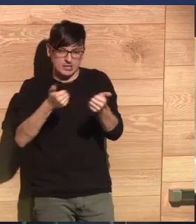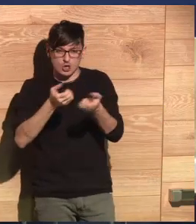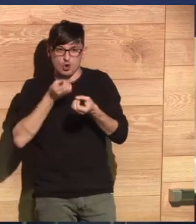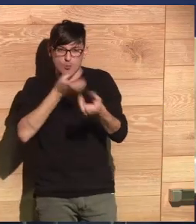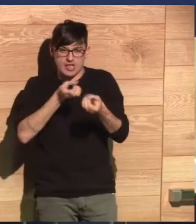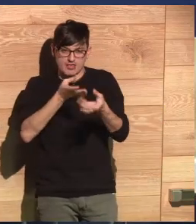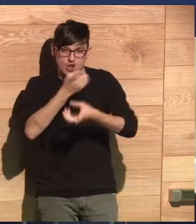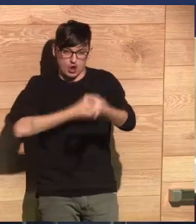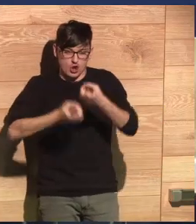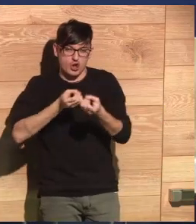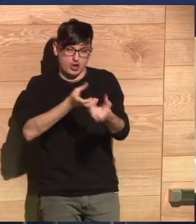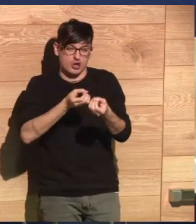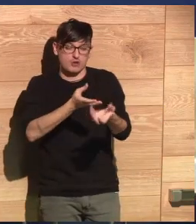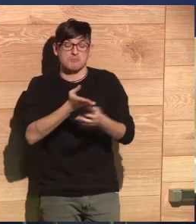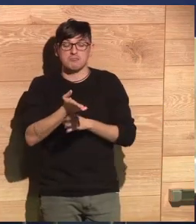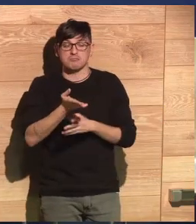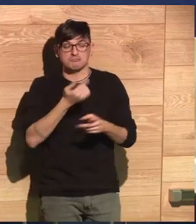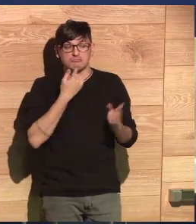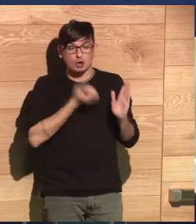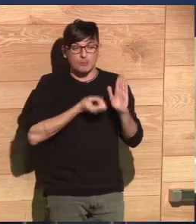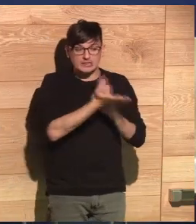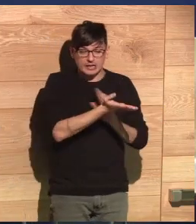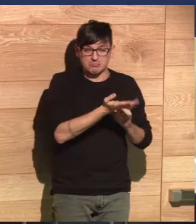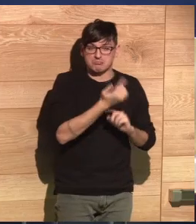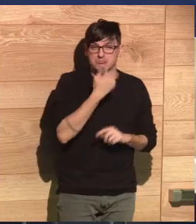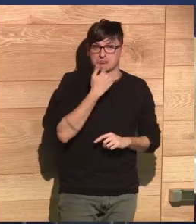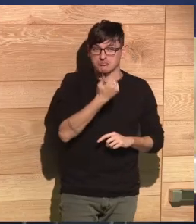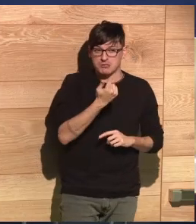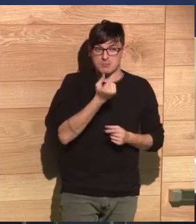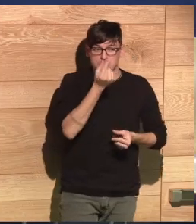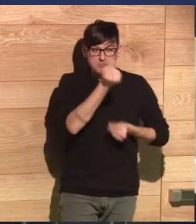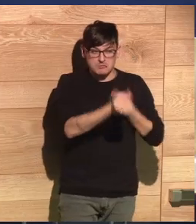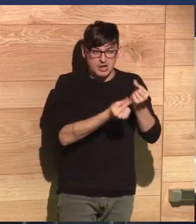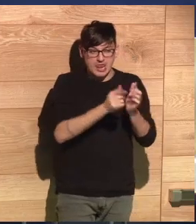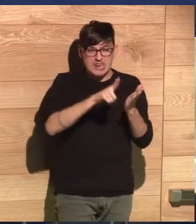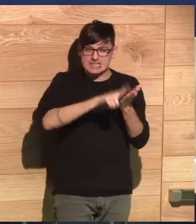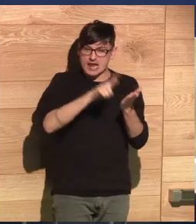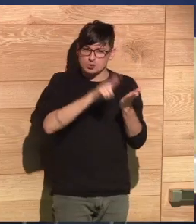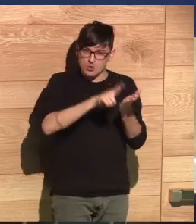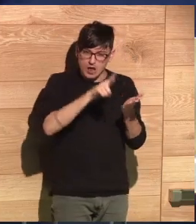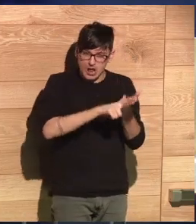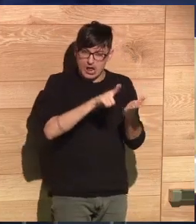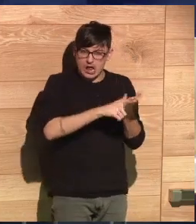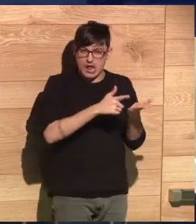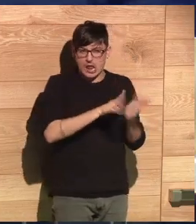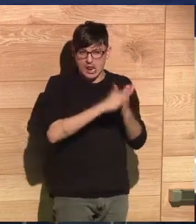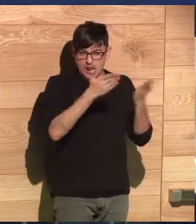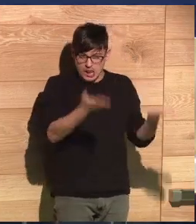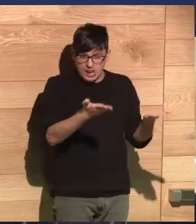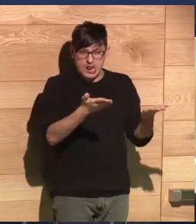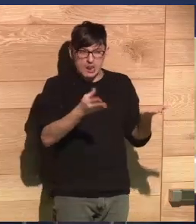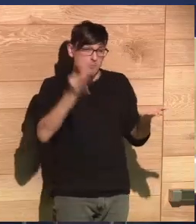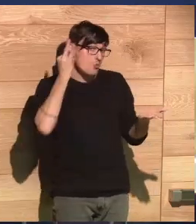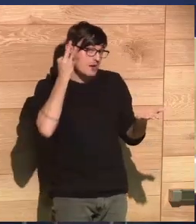pues comentando que es verdad que cada vez hay más literatura en torno a las mujeres, pero que no había ningún volumen que recogiera todo